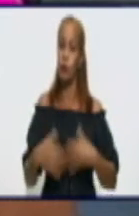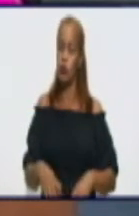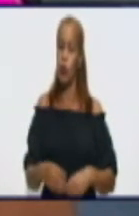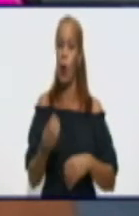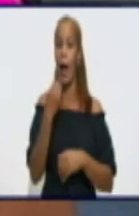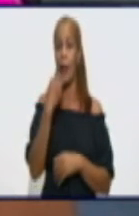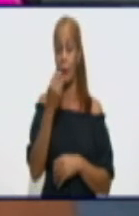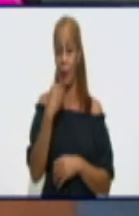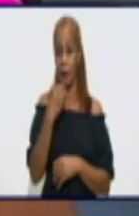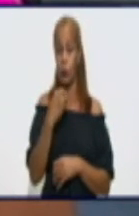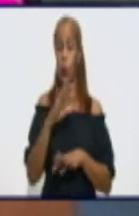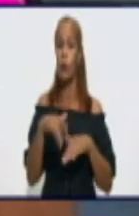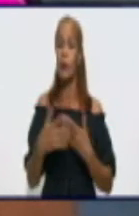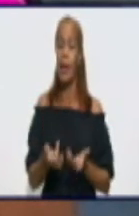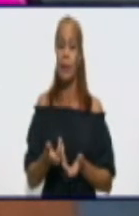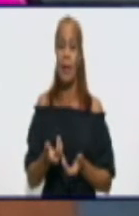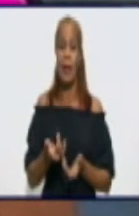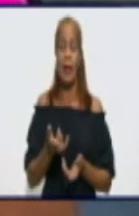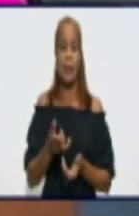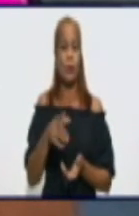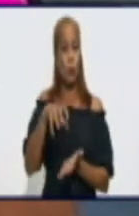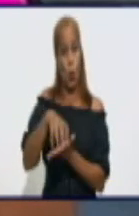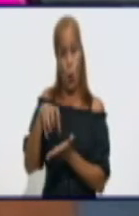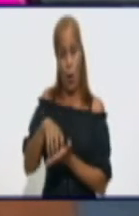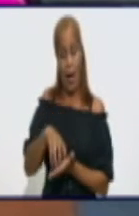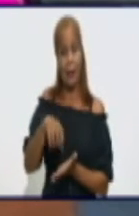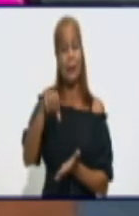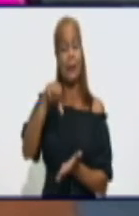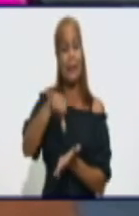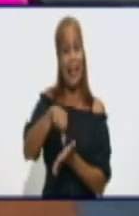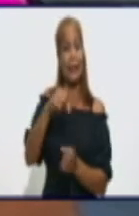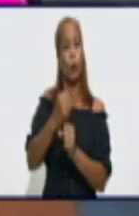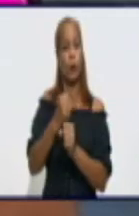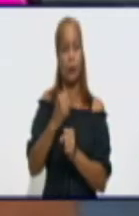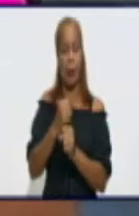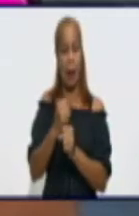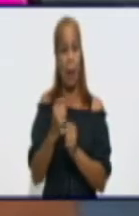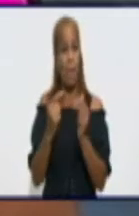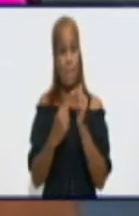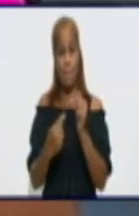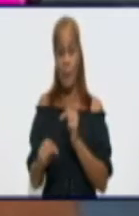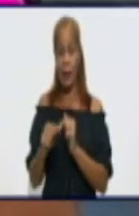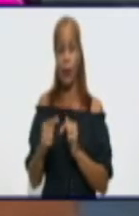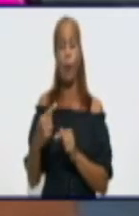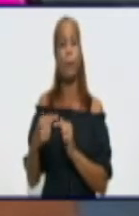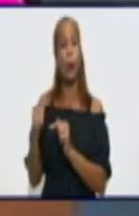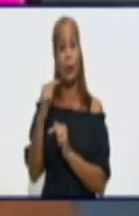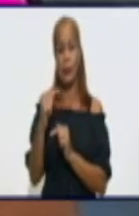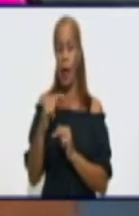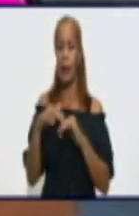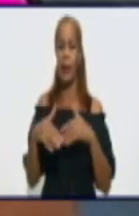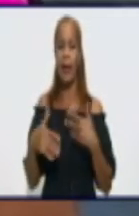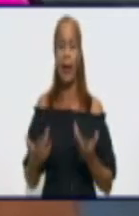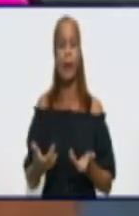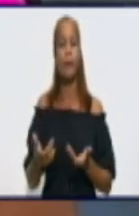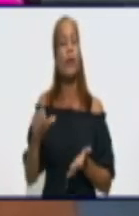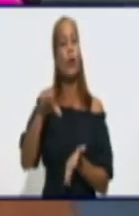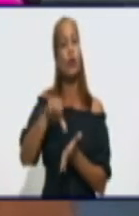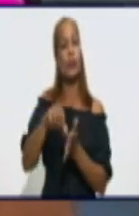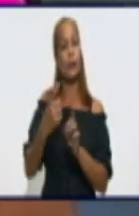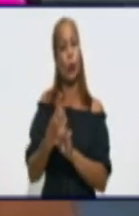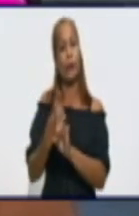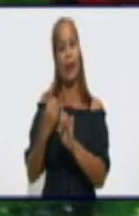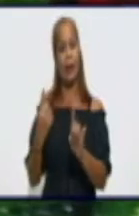desde sus huertos y parcelas, y como una prioridad nuestra es la atención a los centros de aislamiento.